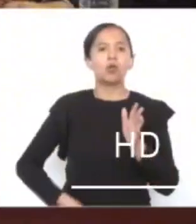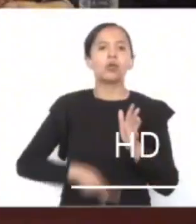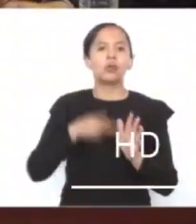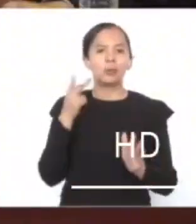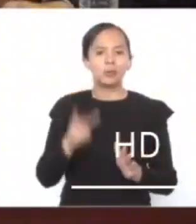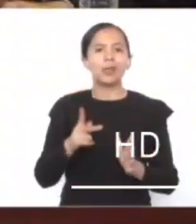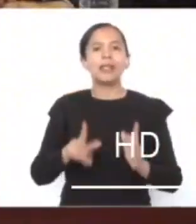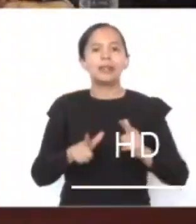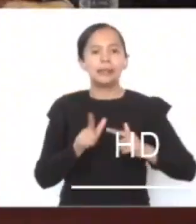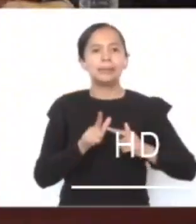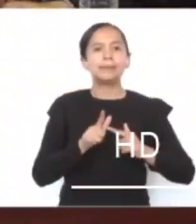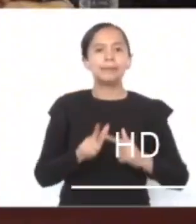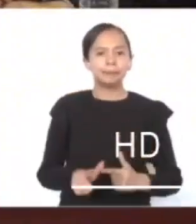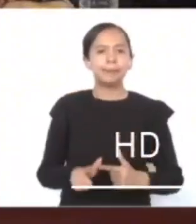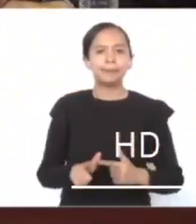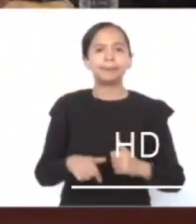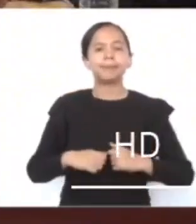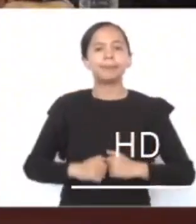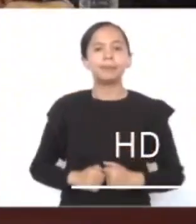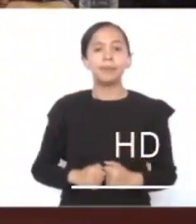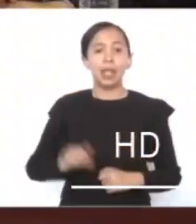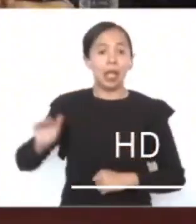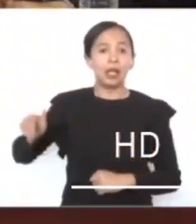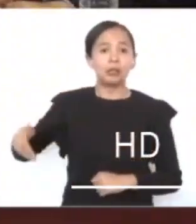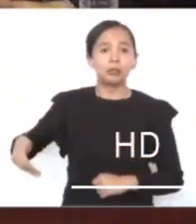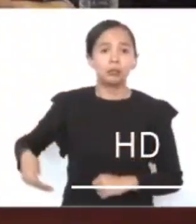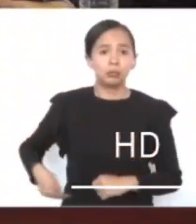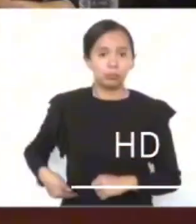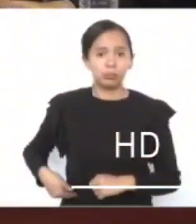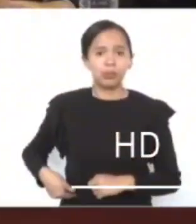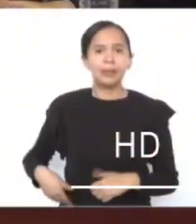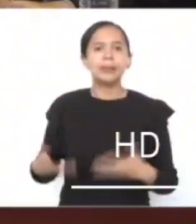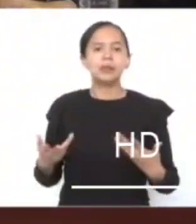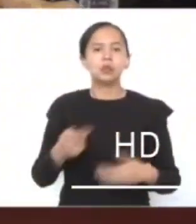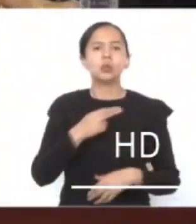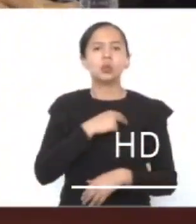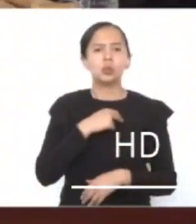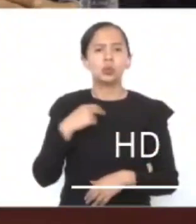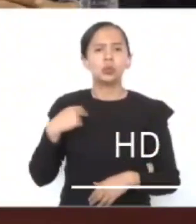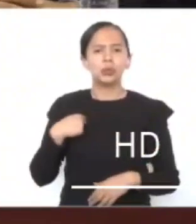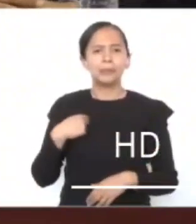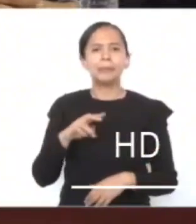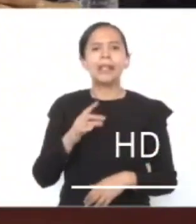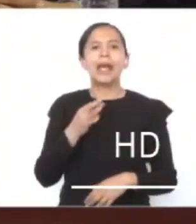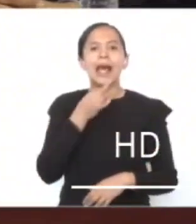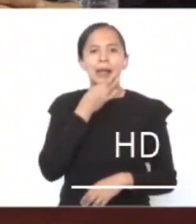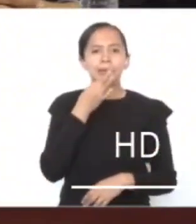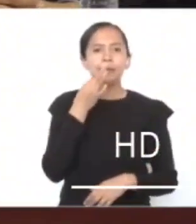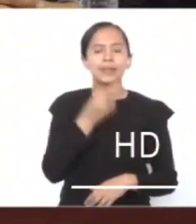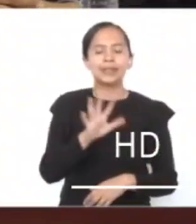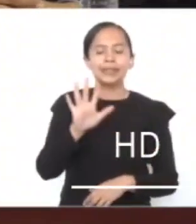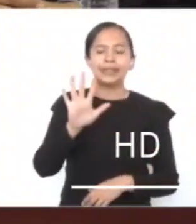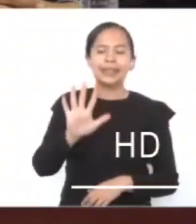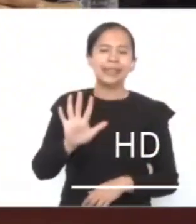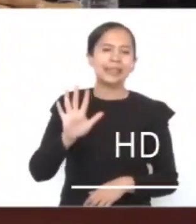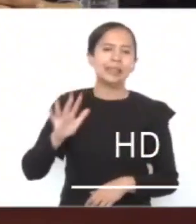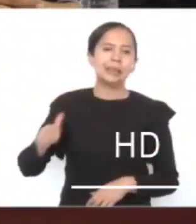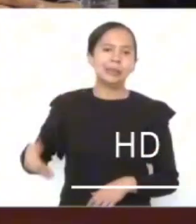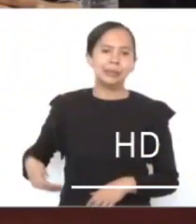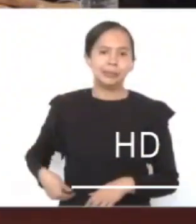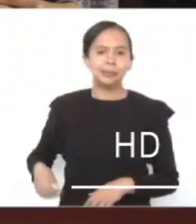novedad. En cuanto a incidentes, informamos que se reportaron 5